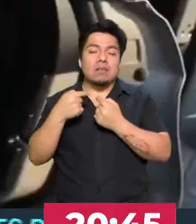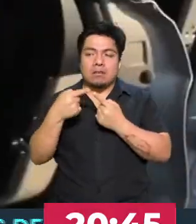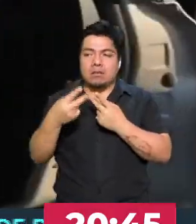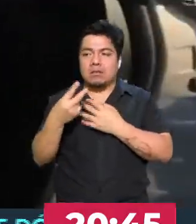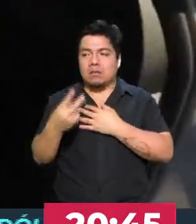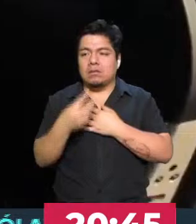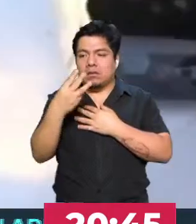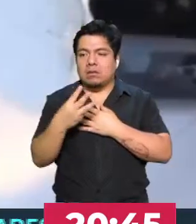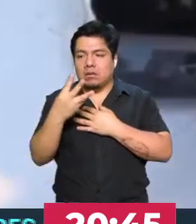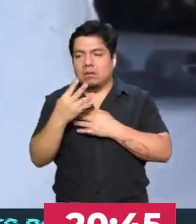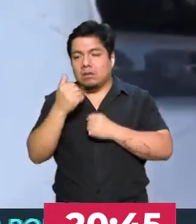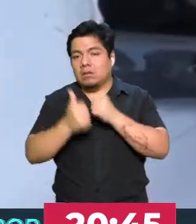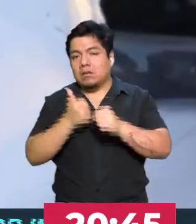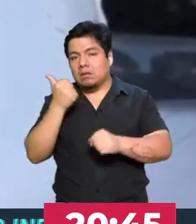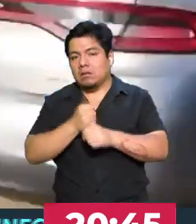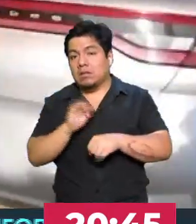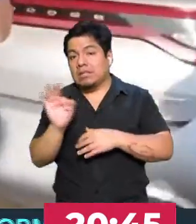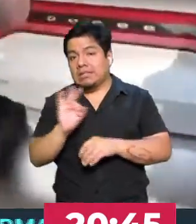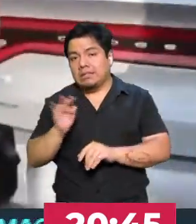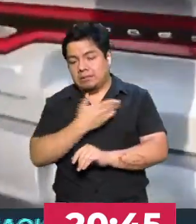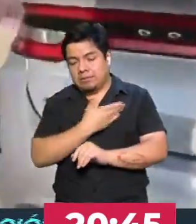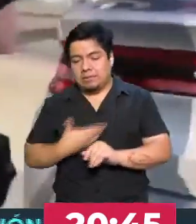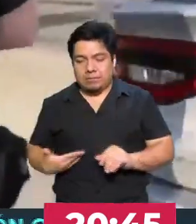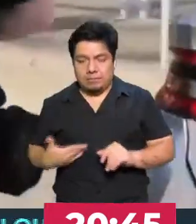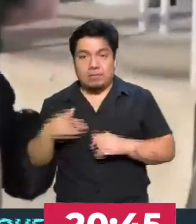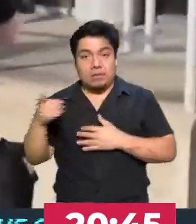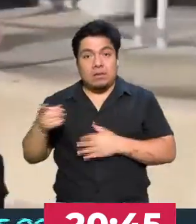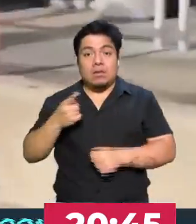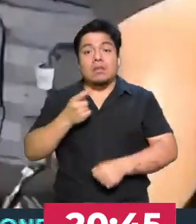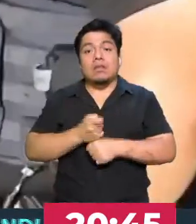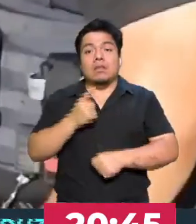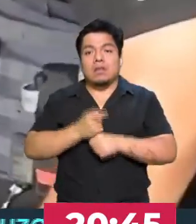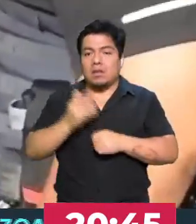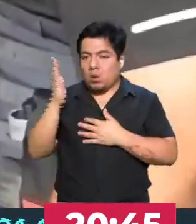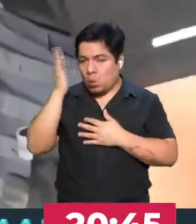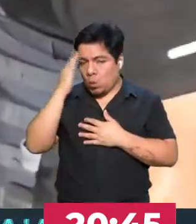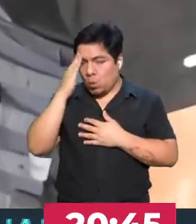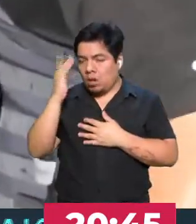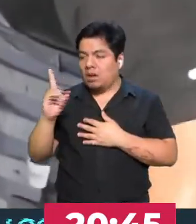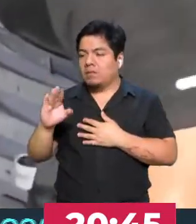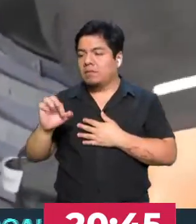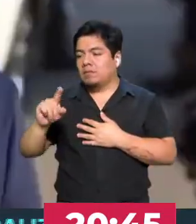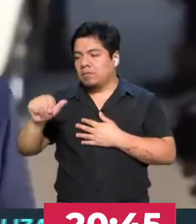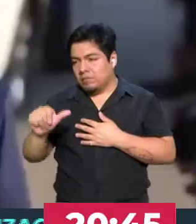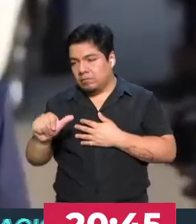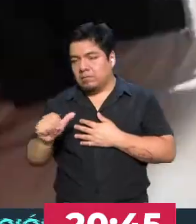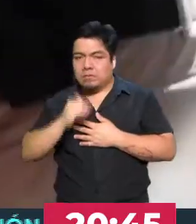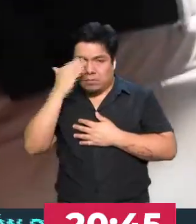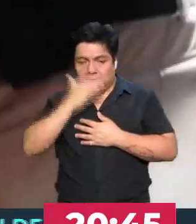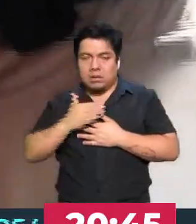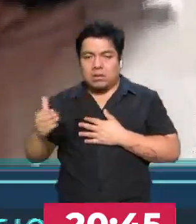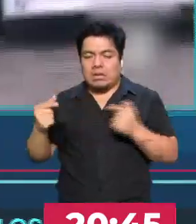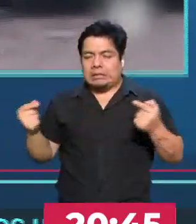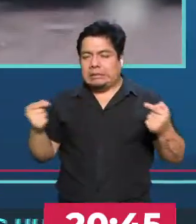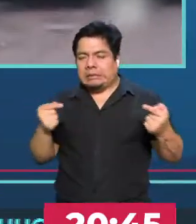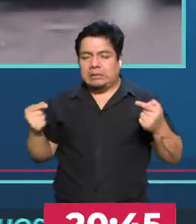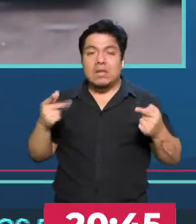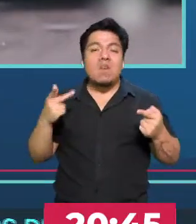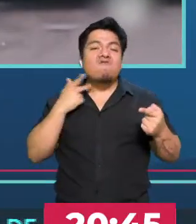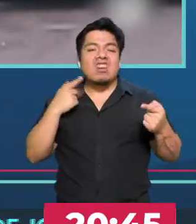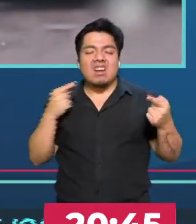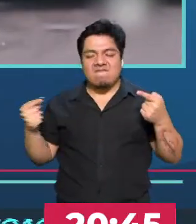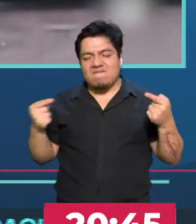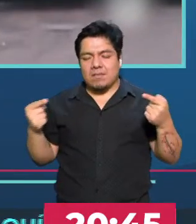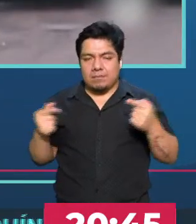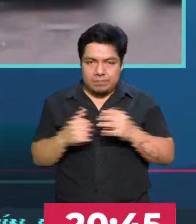se maneja que pudiera buscar la presidencia. Es uno de los principales liderazgos demócratas y evidentemente ahí hay un conflicto político. ¿Por qué